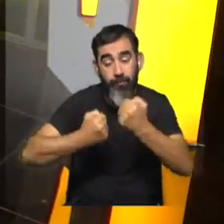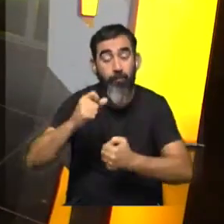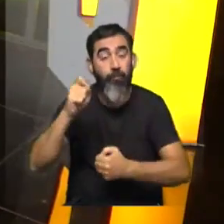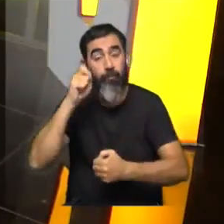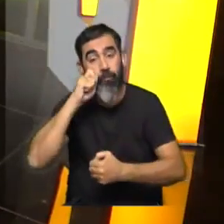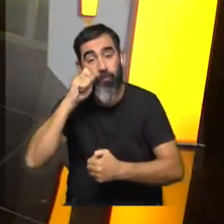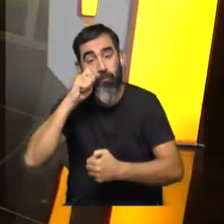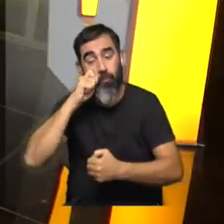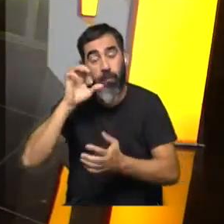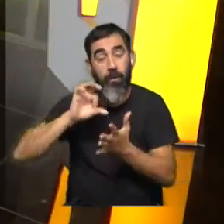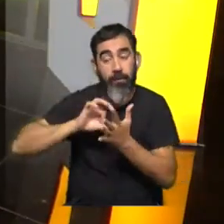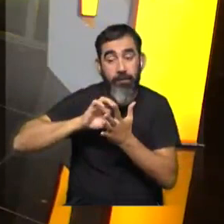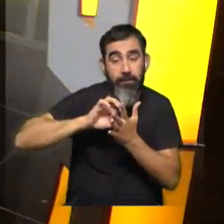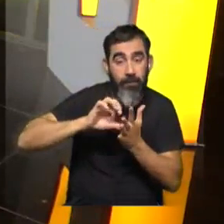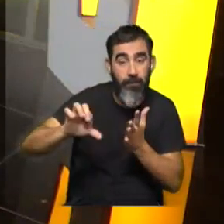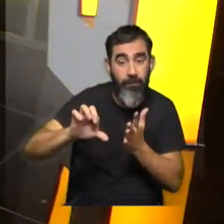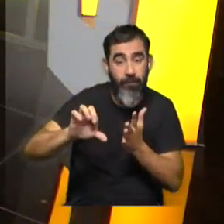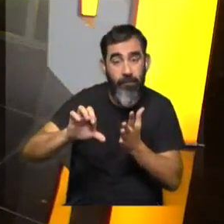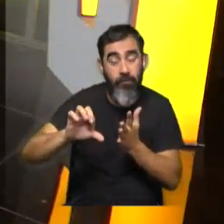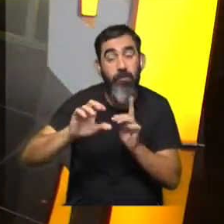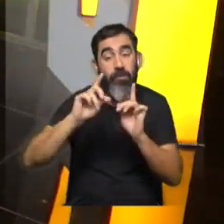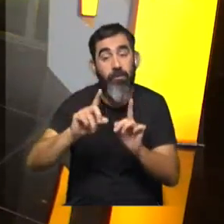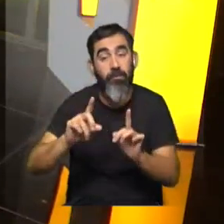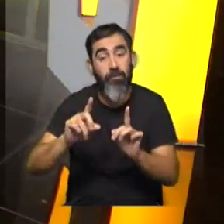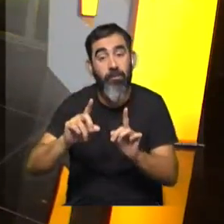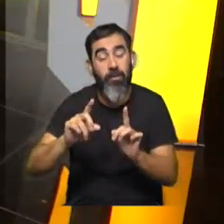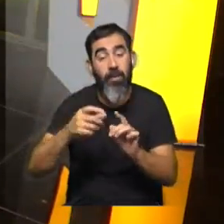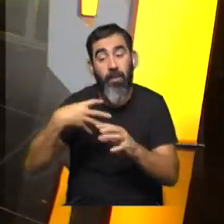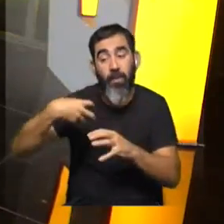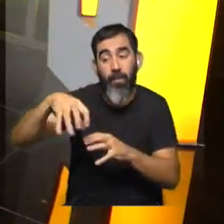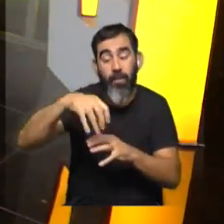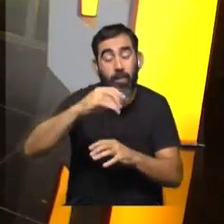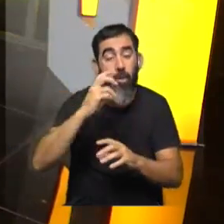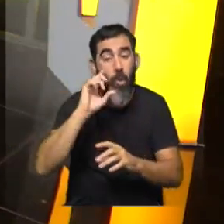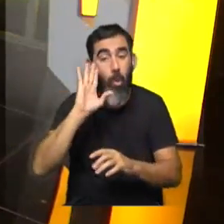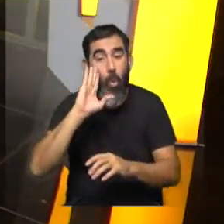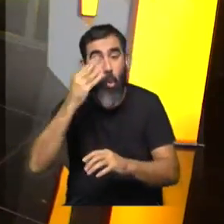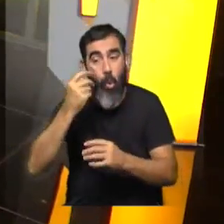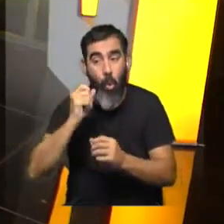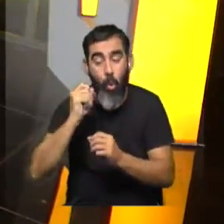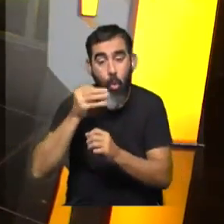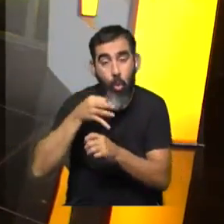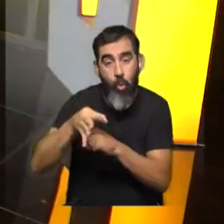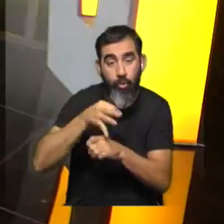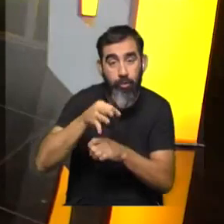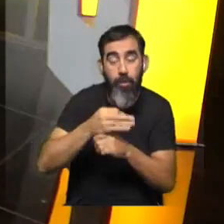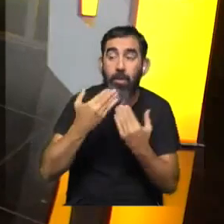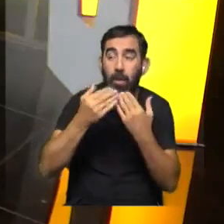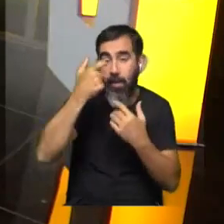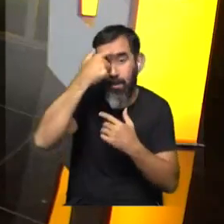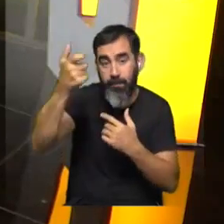turística, de servicios, de también de distribución, de difusión de conocimientos a partir de la aplicación de la